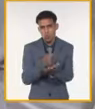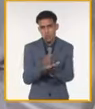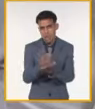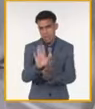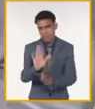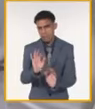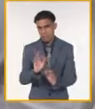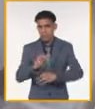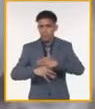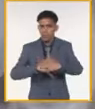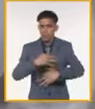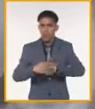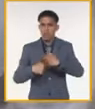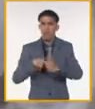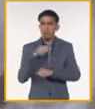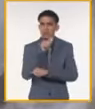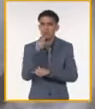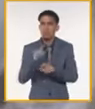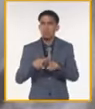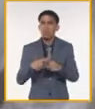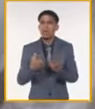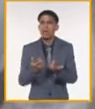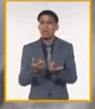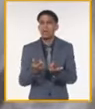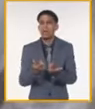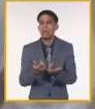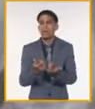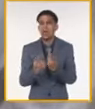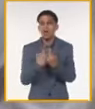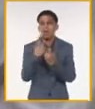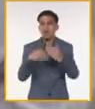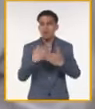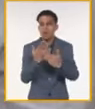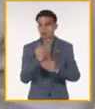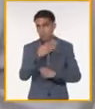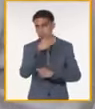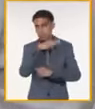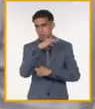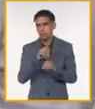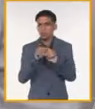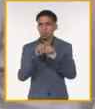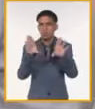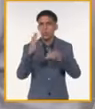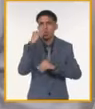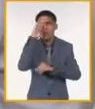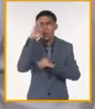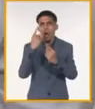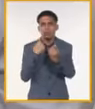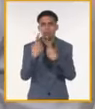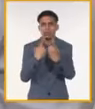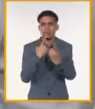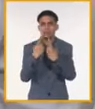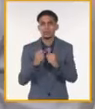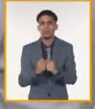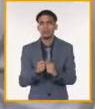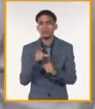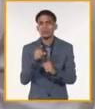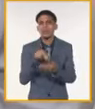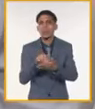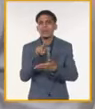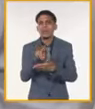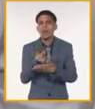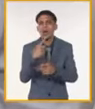modificaciones una pregunta por qué hay Hace unos días se publicó en en cubadebate un excelente análisis de el